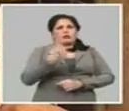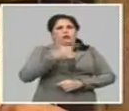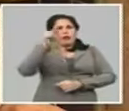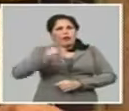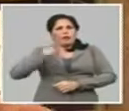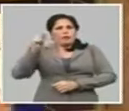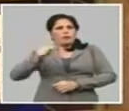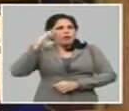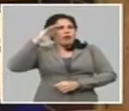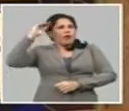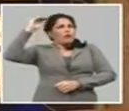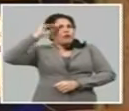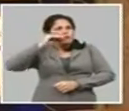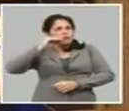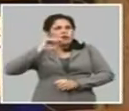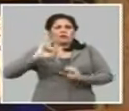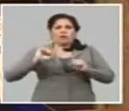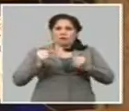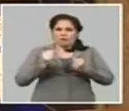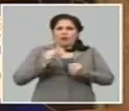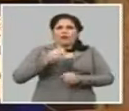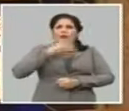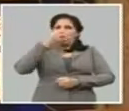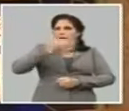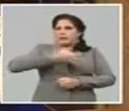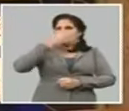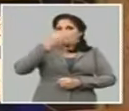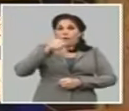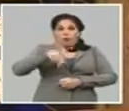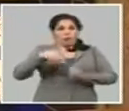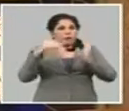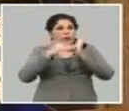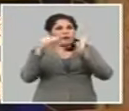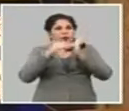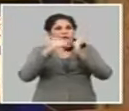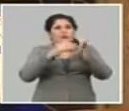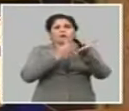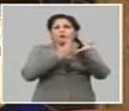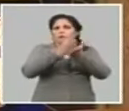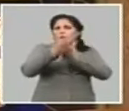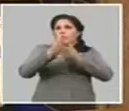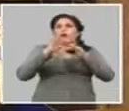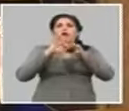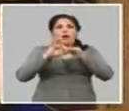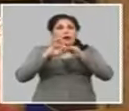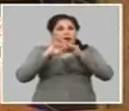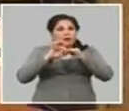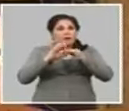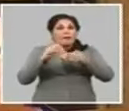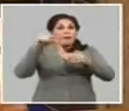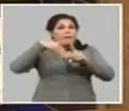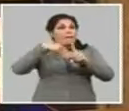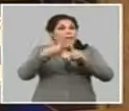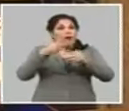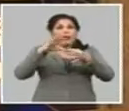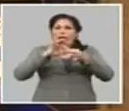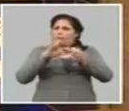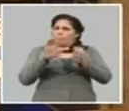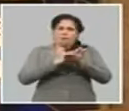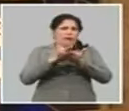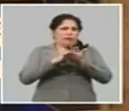de comentar que ahora en horas de la tarde se mantienen los casos si no hemos incorporado de